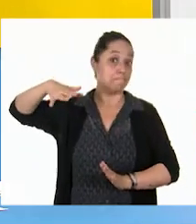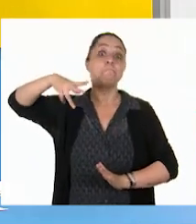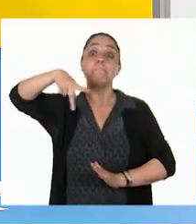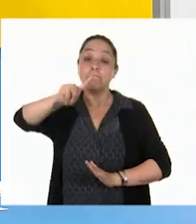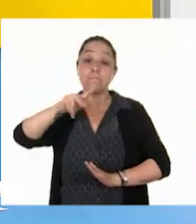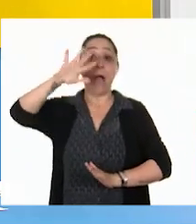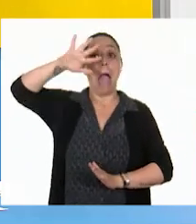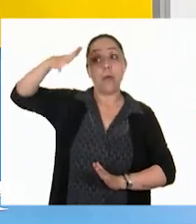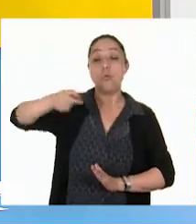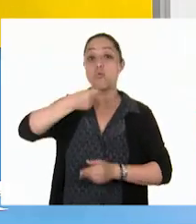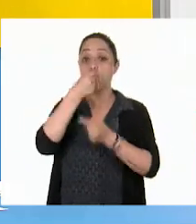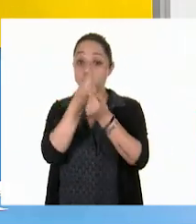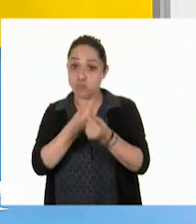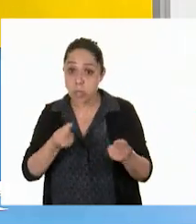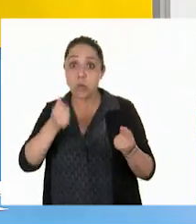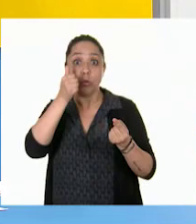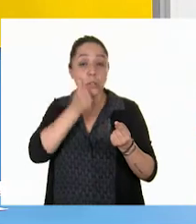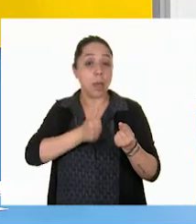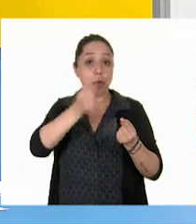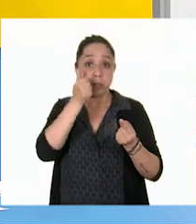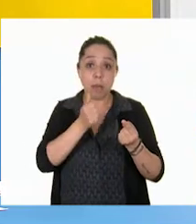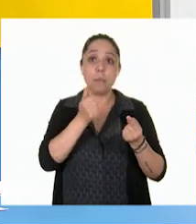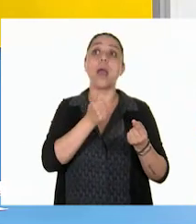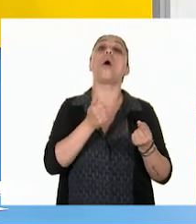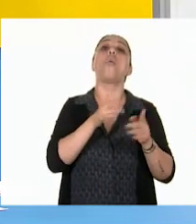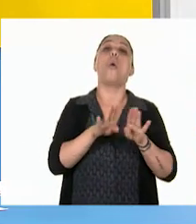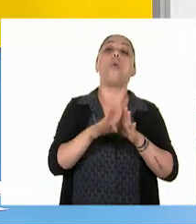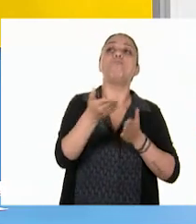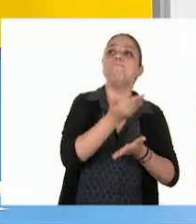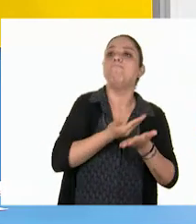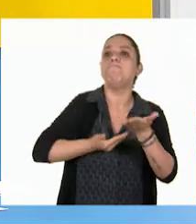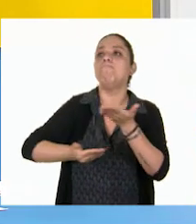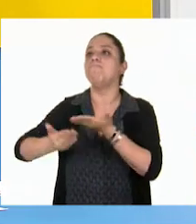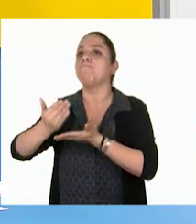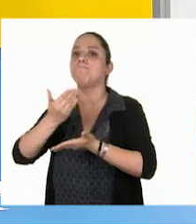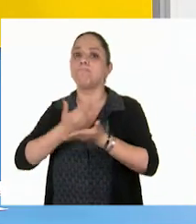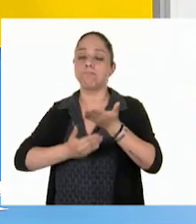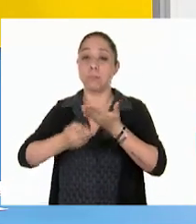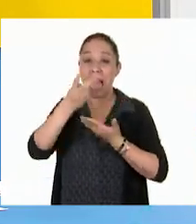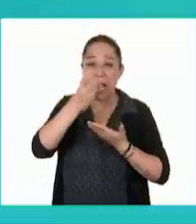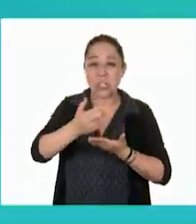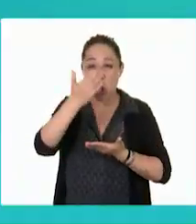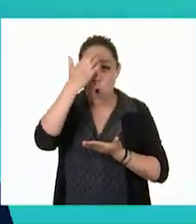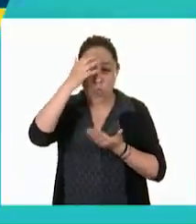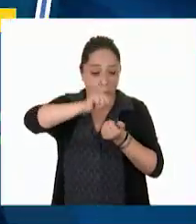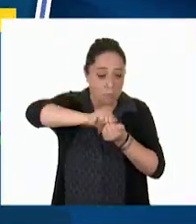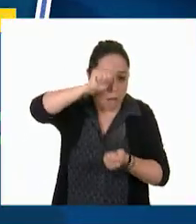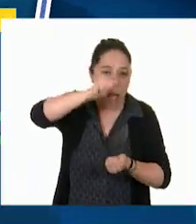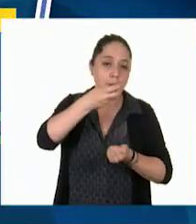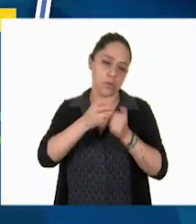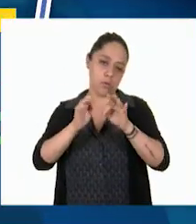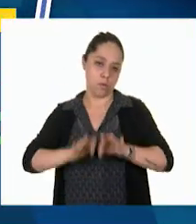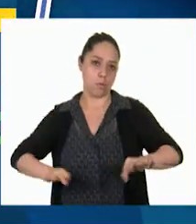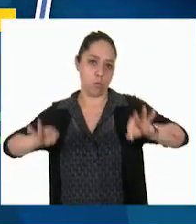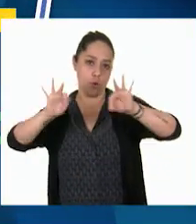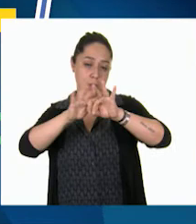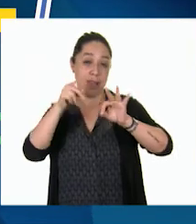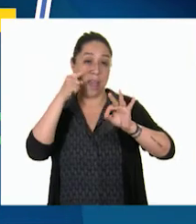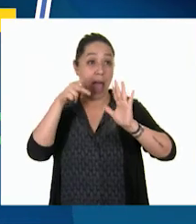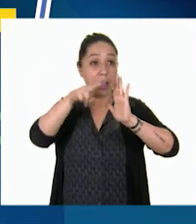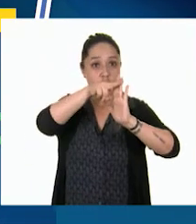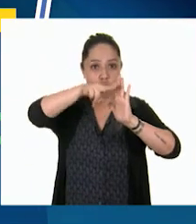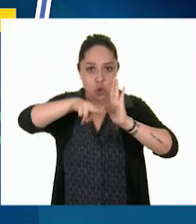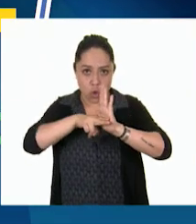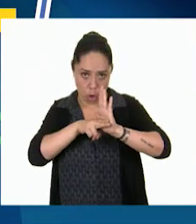niños convivimos con ellas. Por eso es bueno conocerlas. Es necesario tener en cuenta que las normas existen